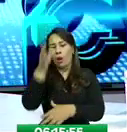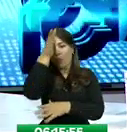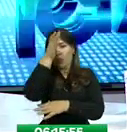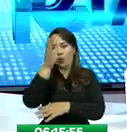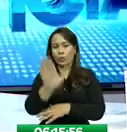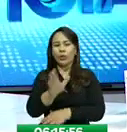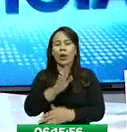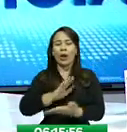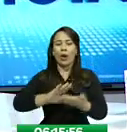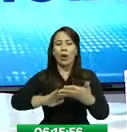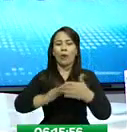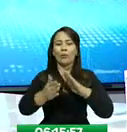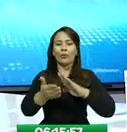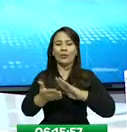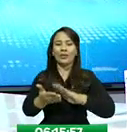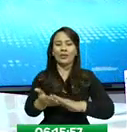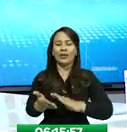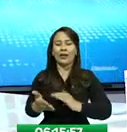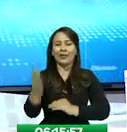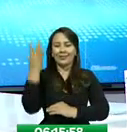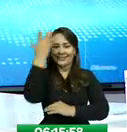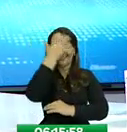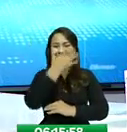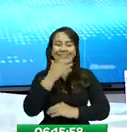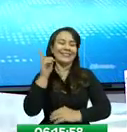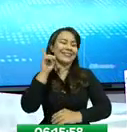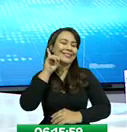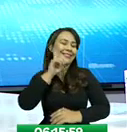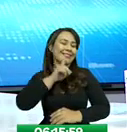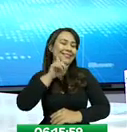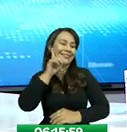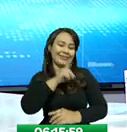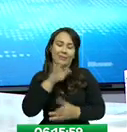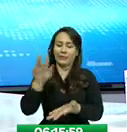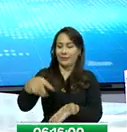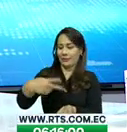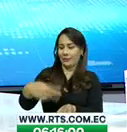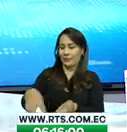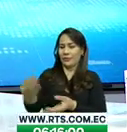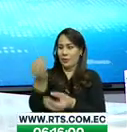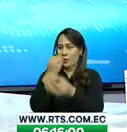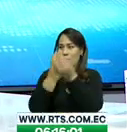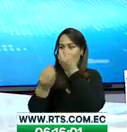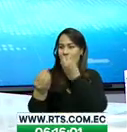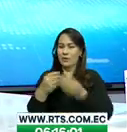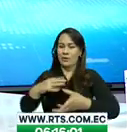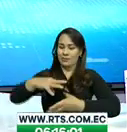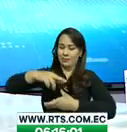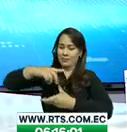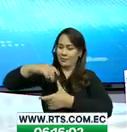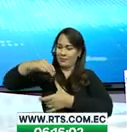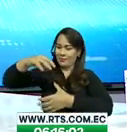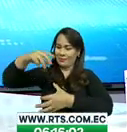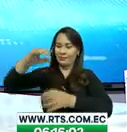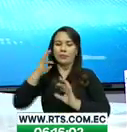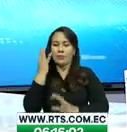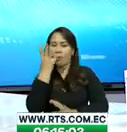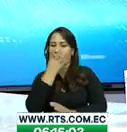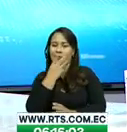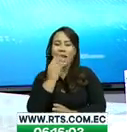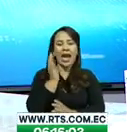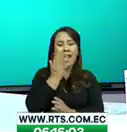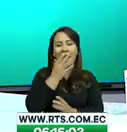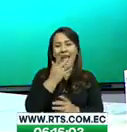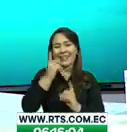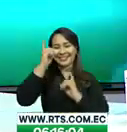la comunidad afroecuatoriana. Sus danzas, el agroturismo, las artesanías y sobre todo el calor de